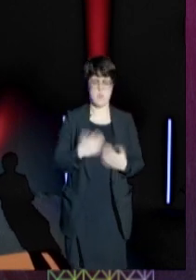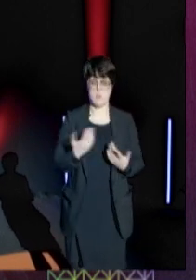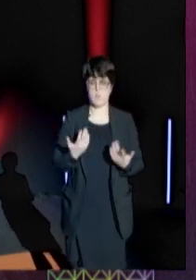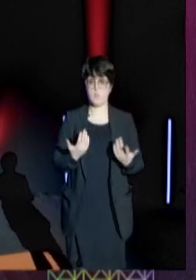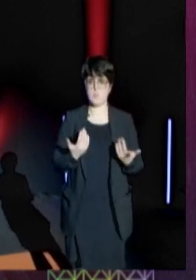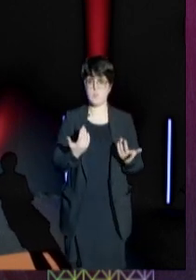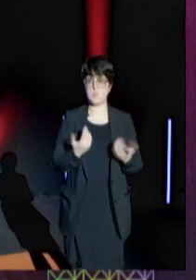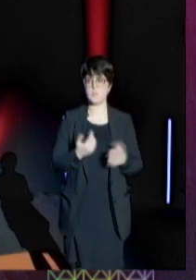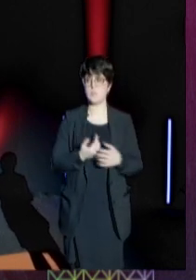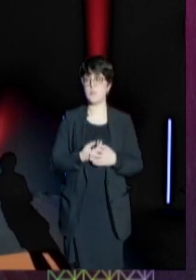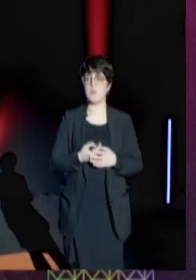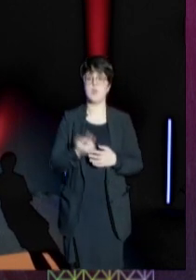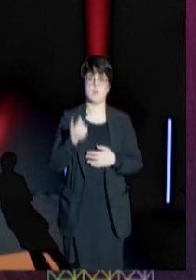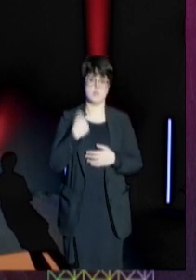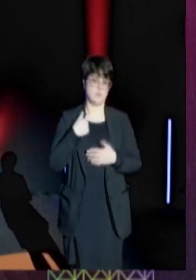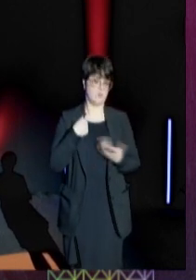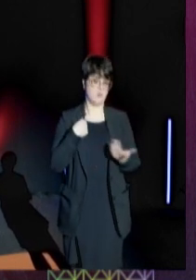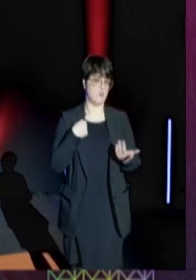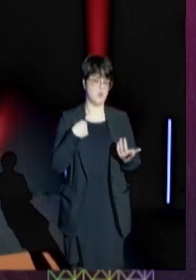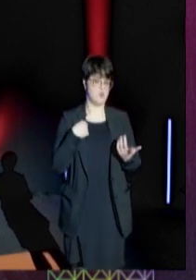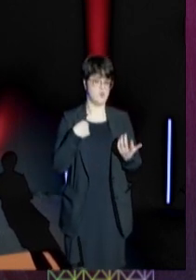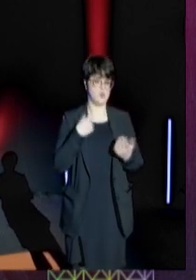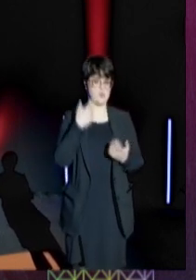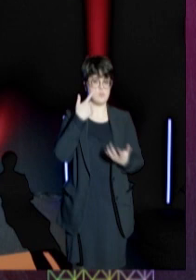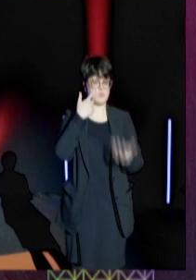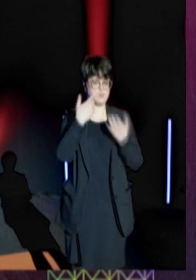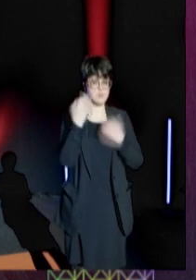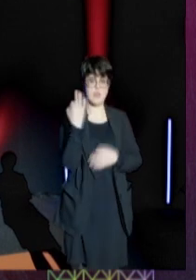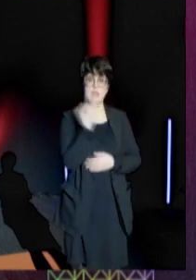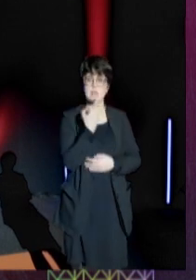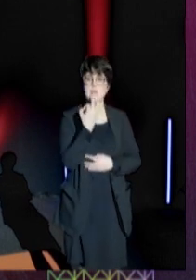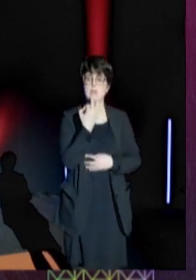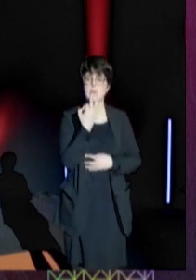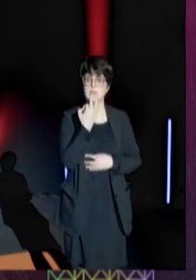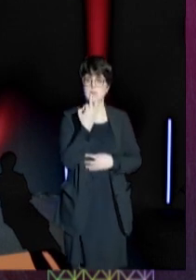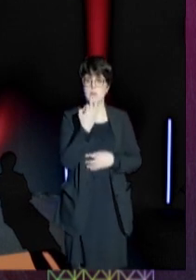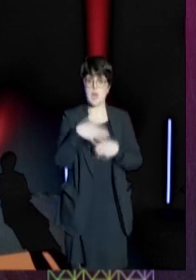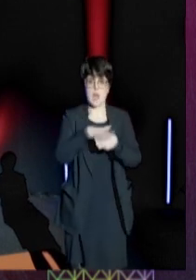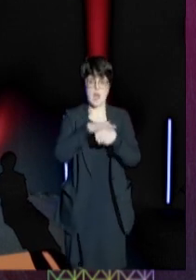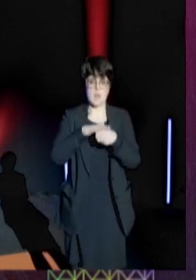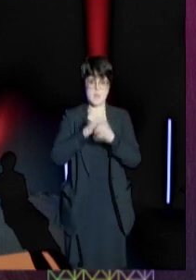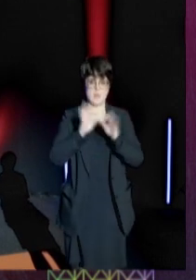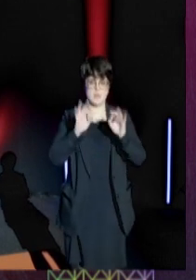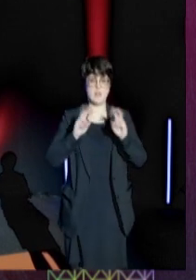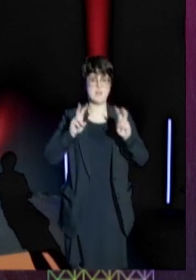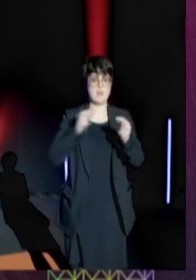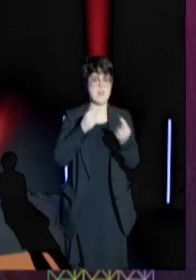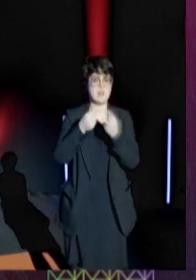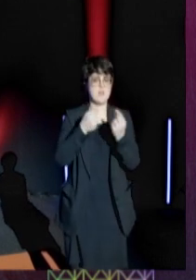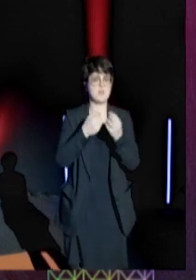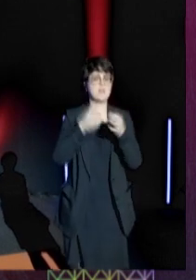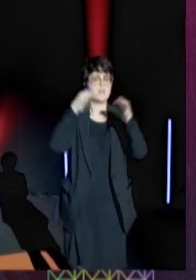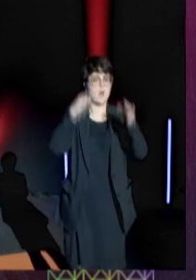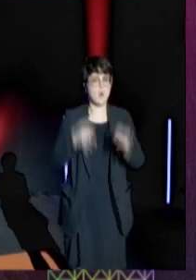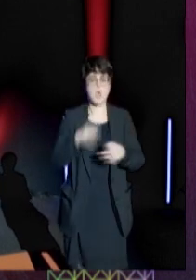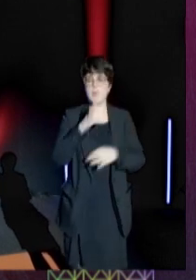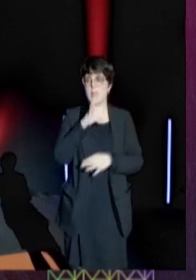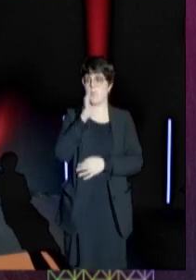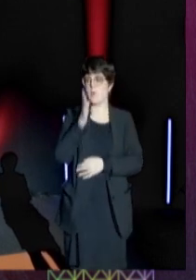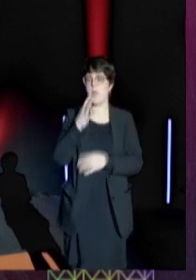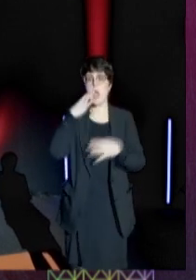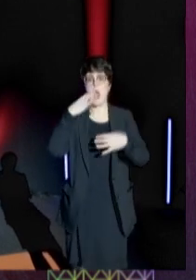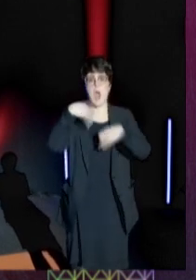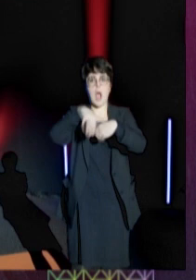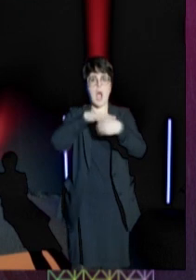y no quiero dejar de de reflejar también la importancia en este ámbito de la ciberseguridad no solo en los ámbitos digamos de